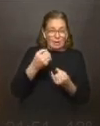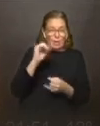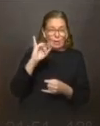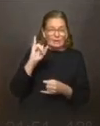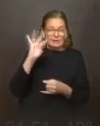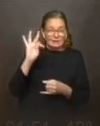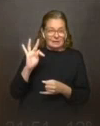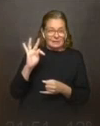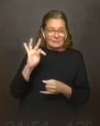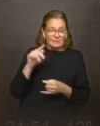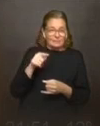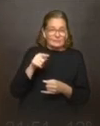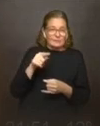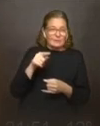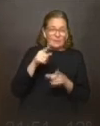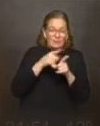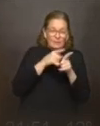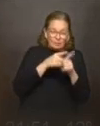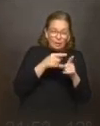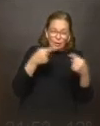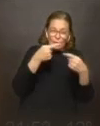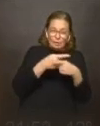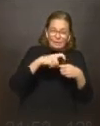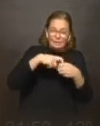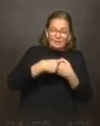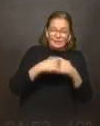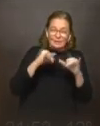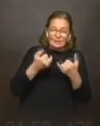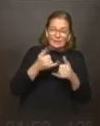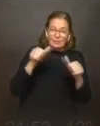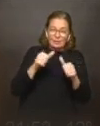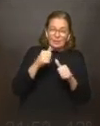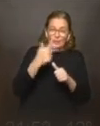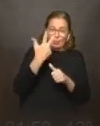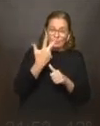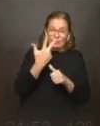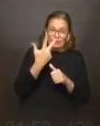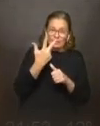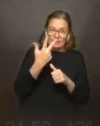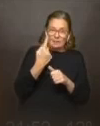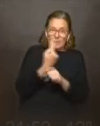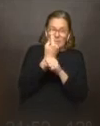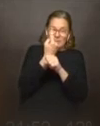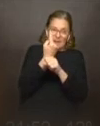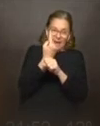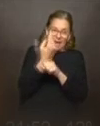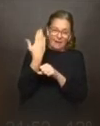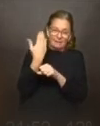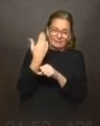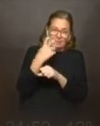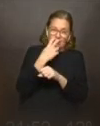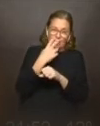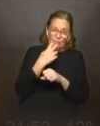al respecto de la persecución antisindical, que ya creo que ya le hicimos como 3 ampliaciones respecto de la original, que era la de San